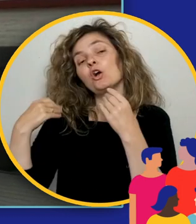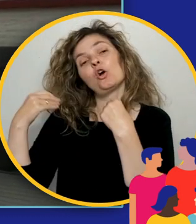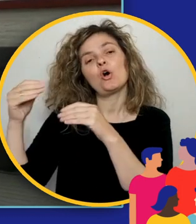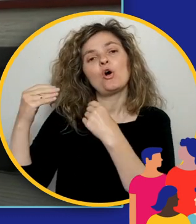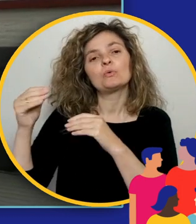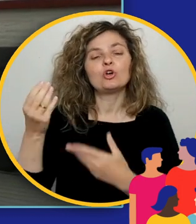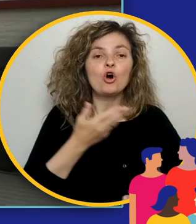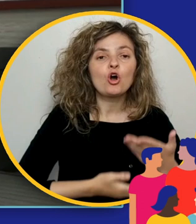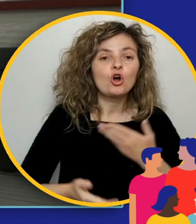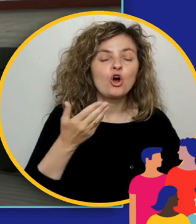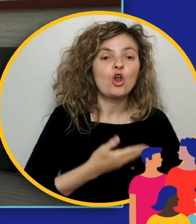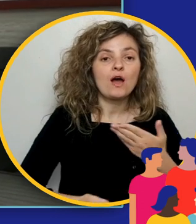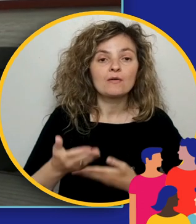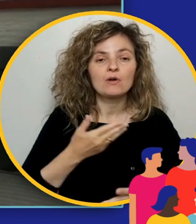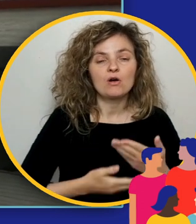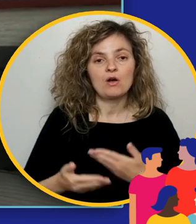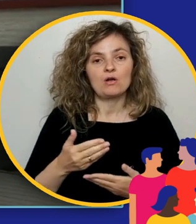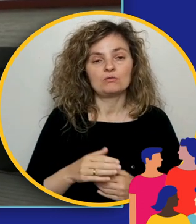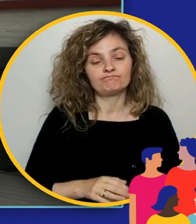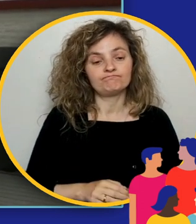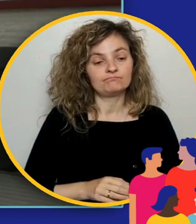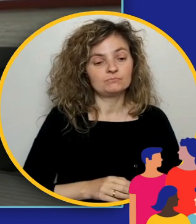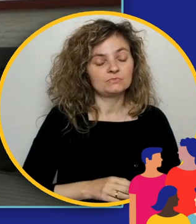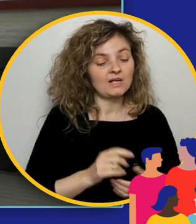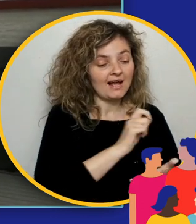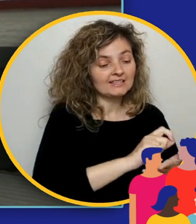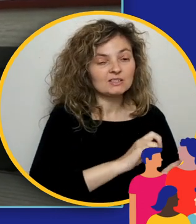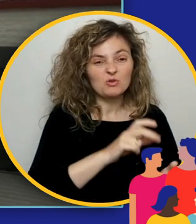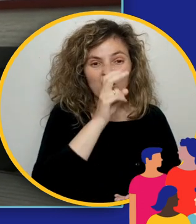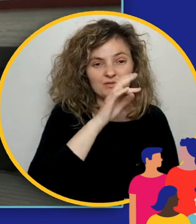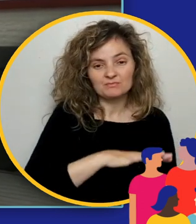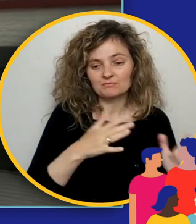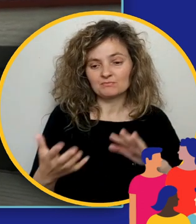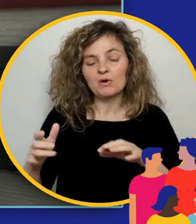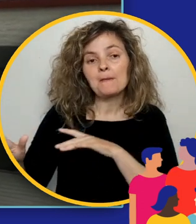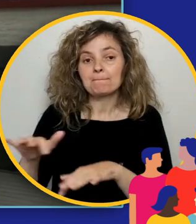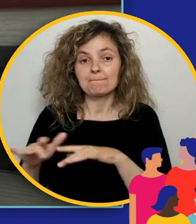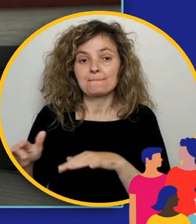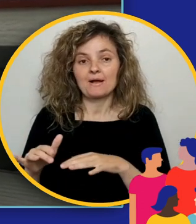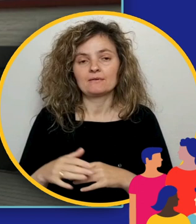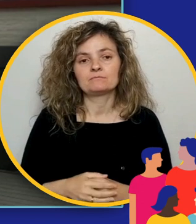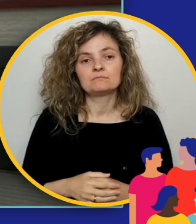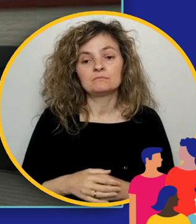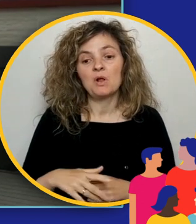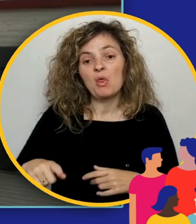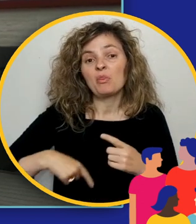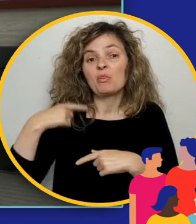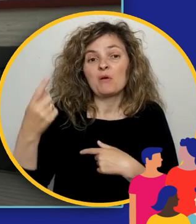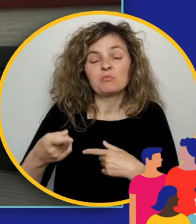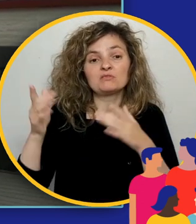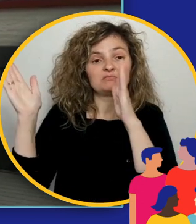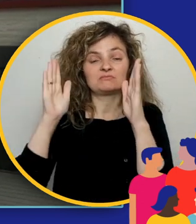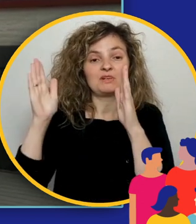juventud he colaborado pasando a máquina escrituras antiguas. Luego llega el tiempo de mi